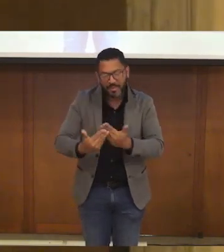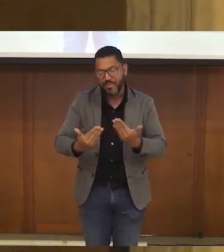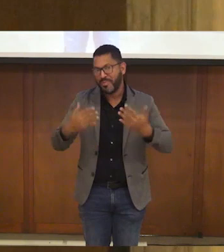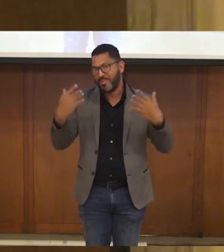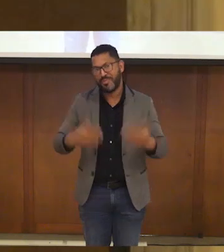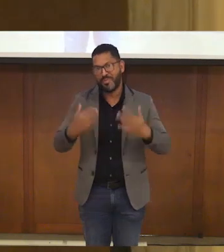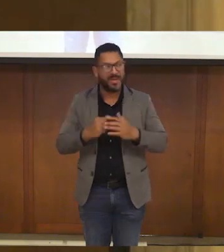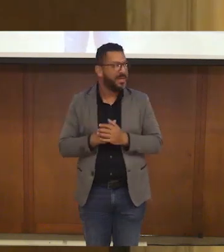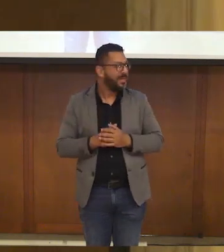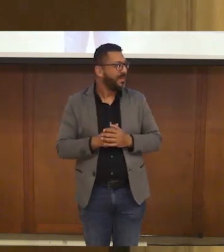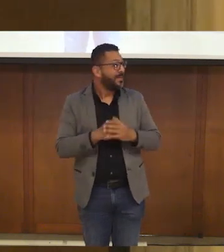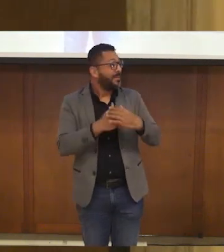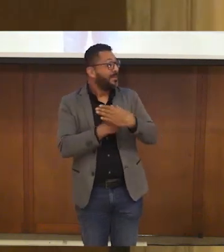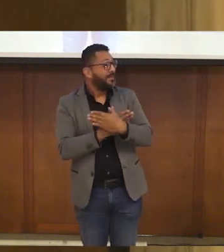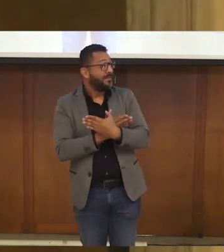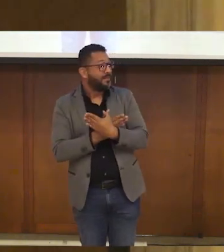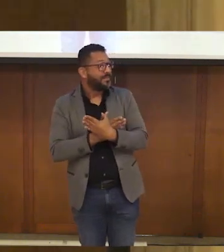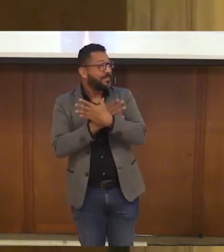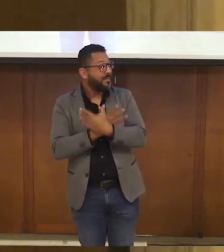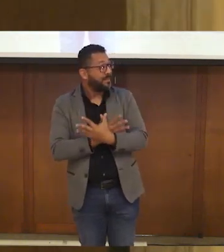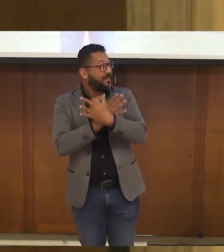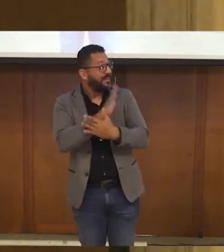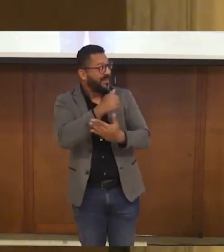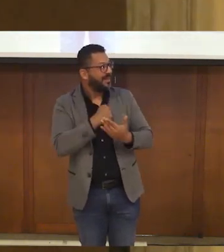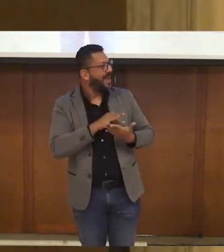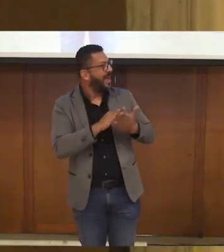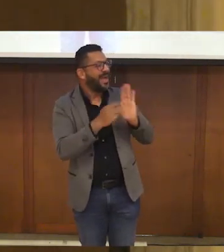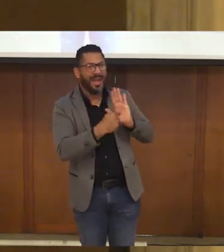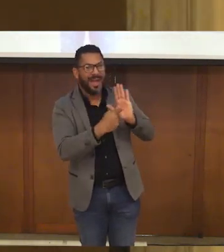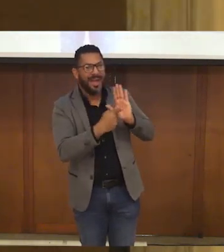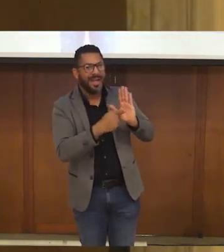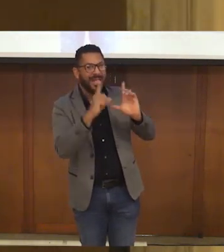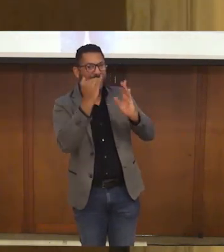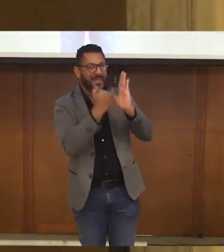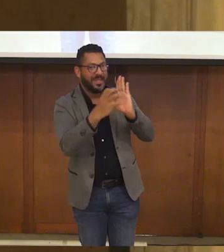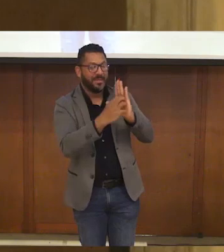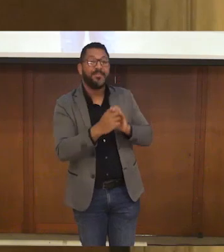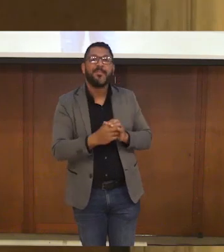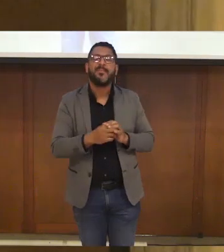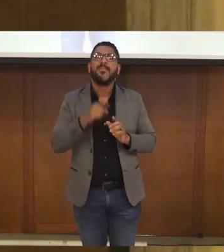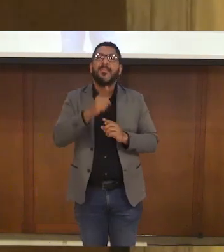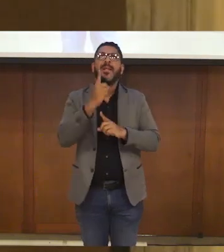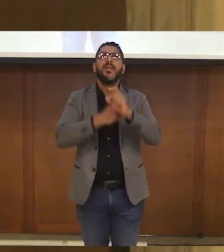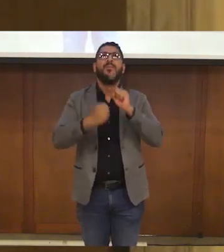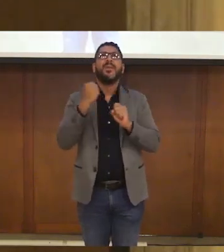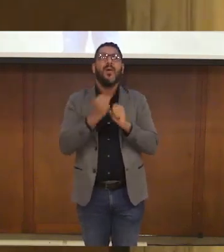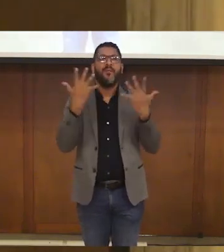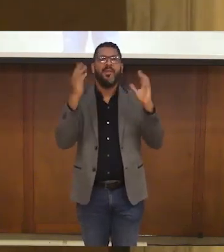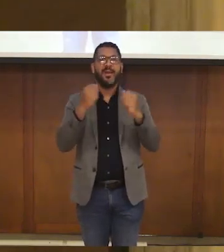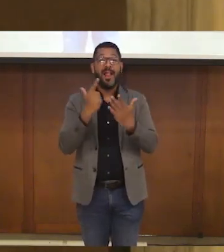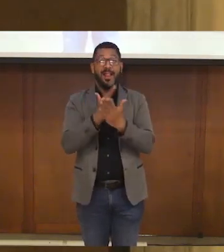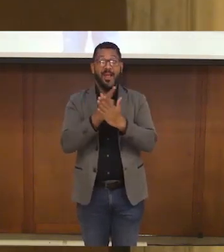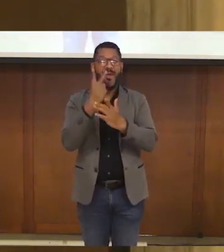trabajo. María, si me ayudas aquí con las imágenes, hubo un momento cuando, esto fue como hacia la Feria del